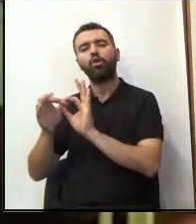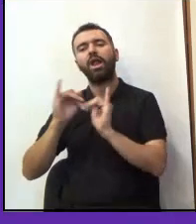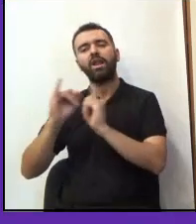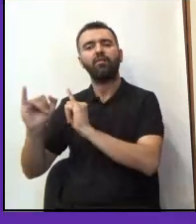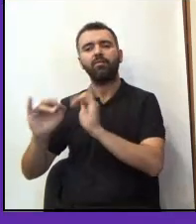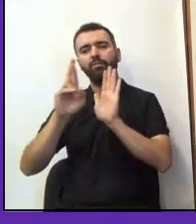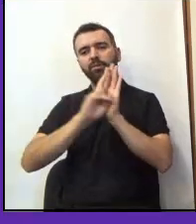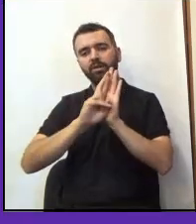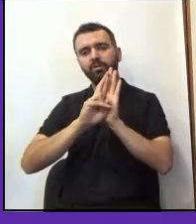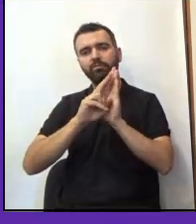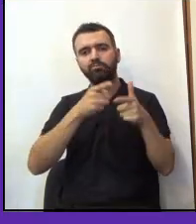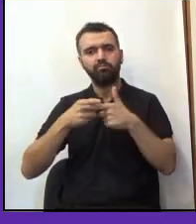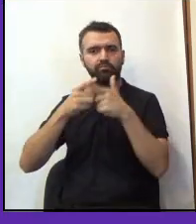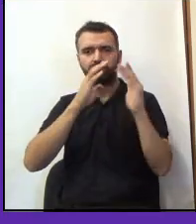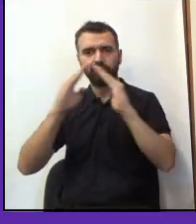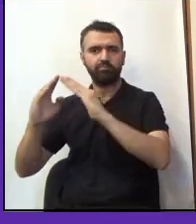de Hogares.